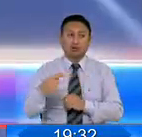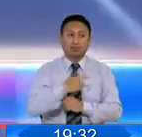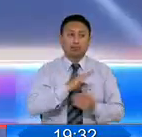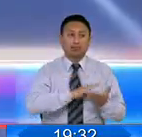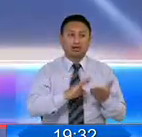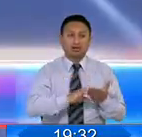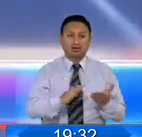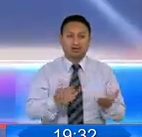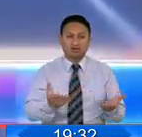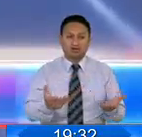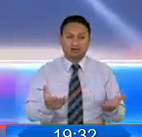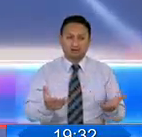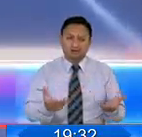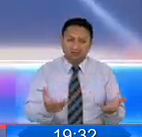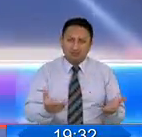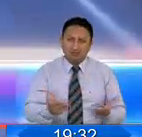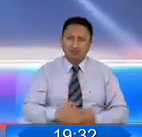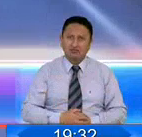disculpas públicas.